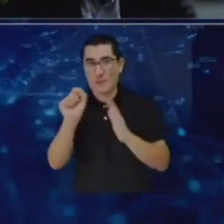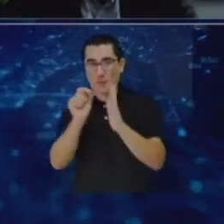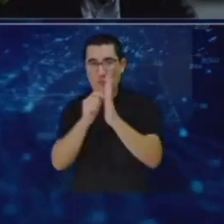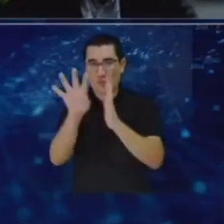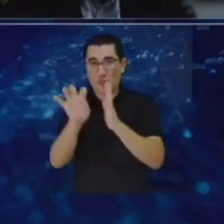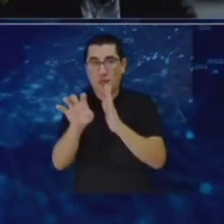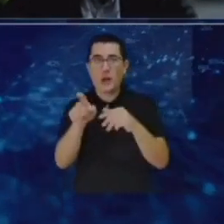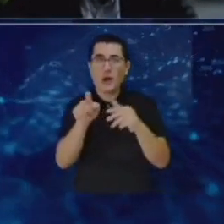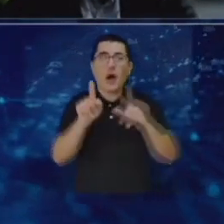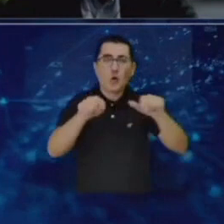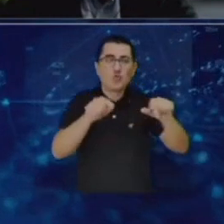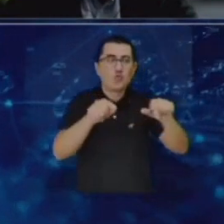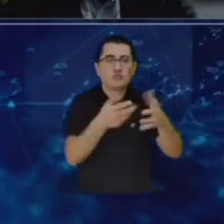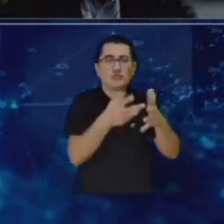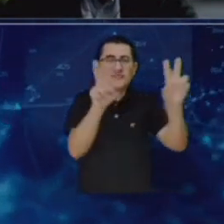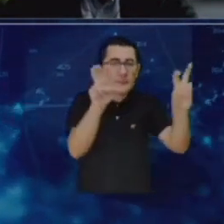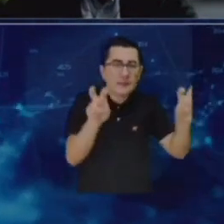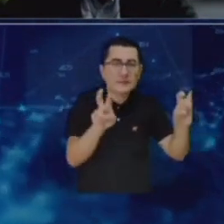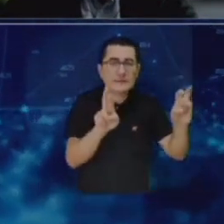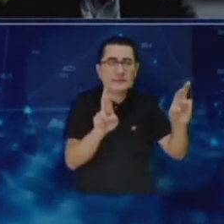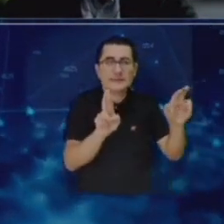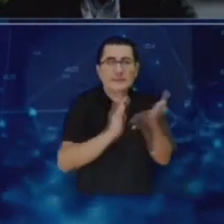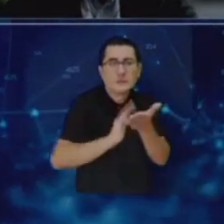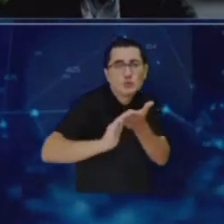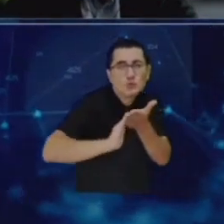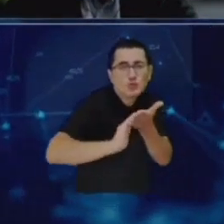resolver algunos temas de manera